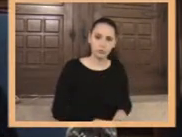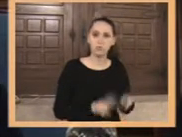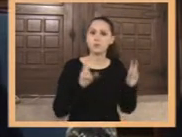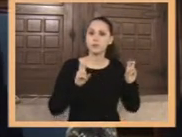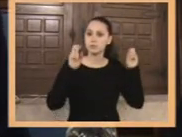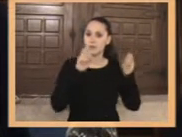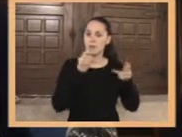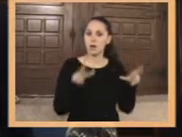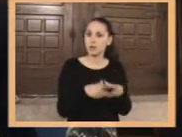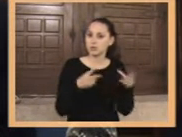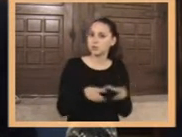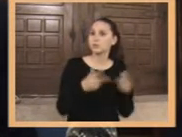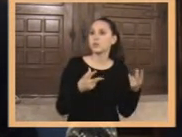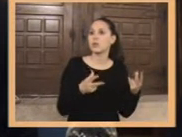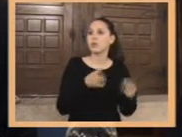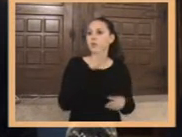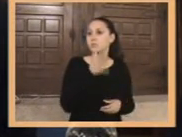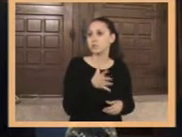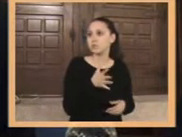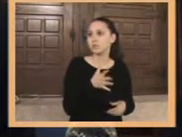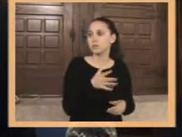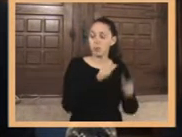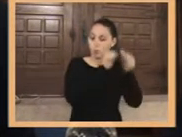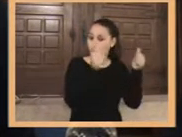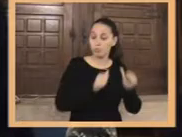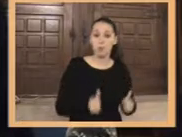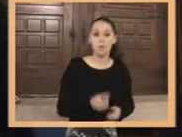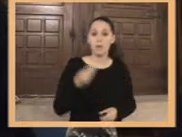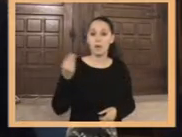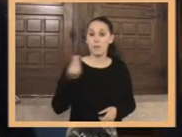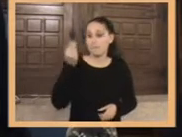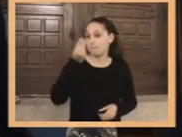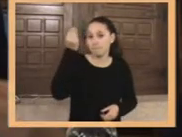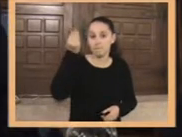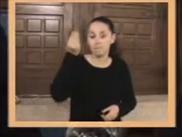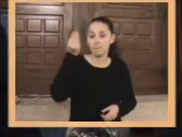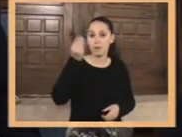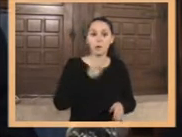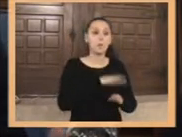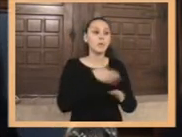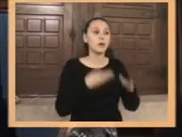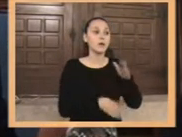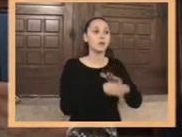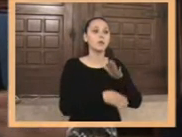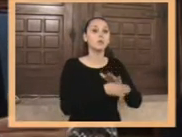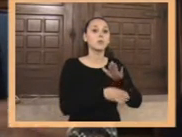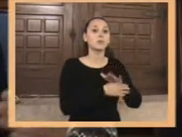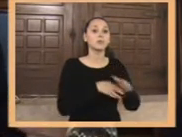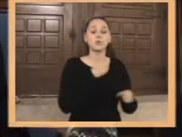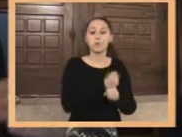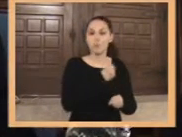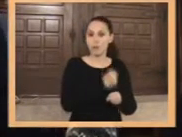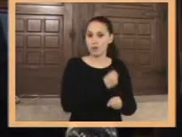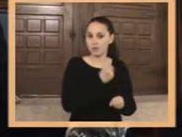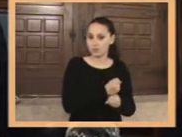sociales y, por lo tanto, nos parecía que era la mejor manera de poder continuar con el trabajo que los actuales trabajadores